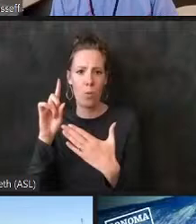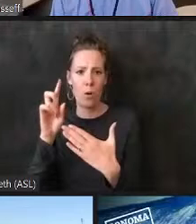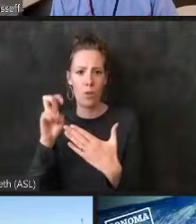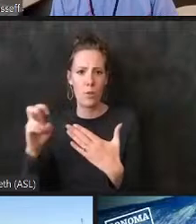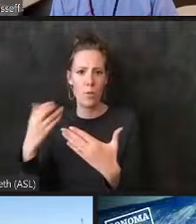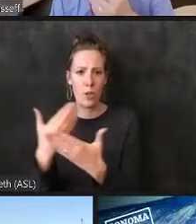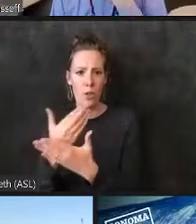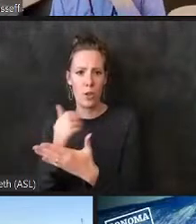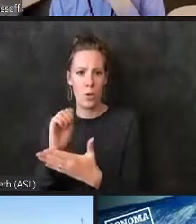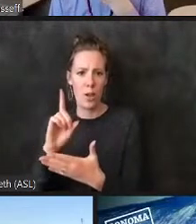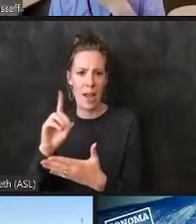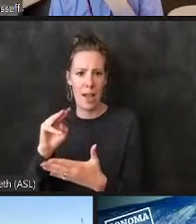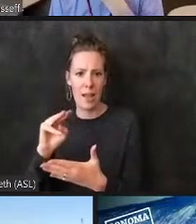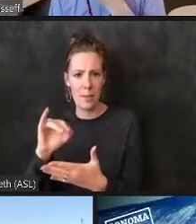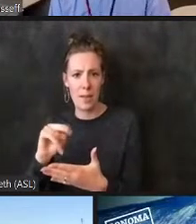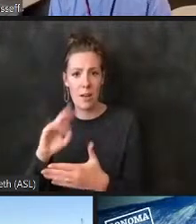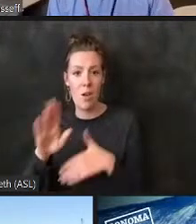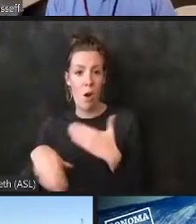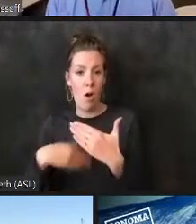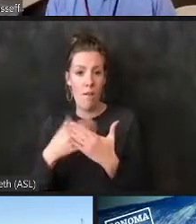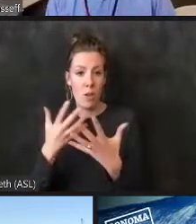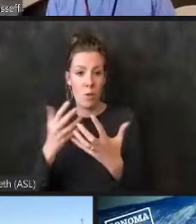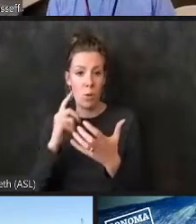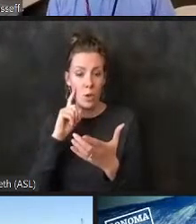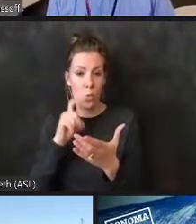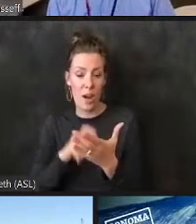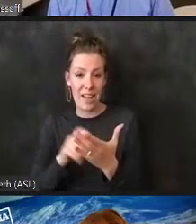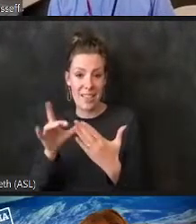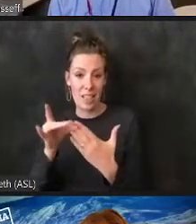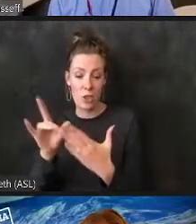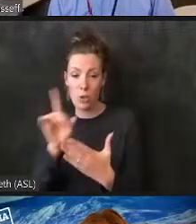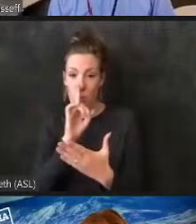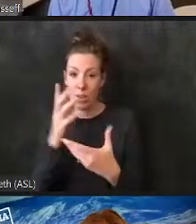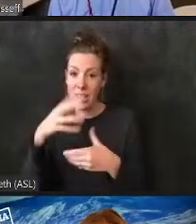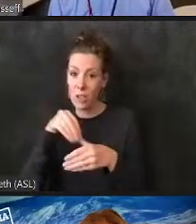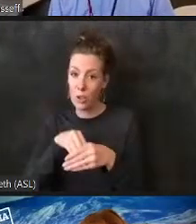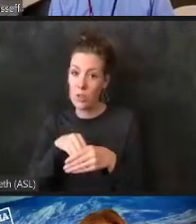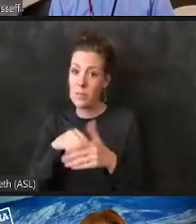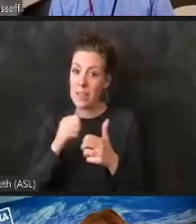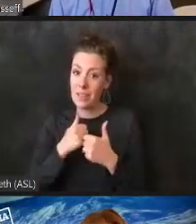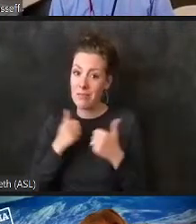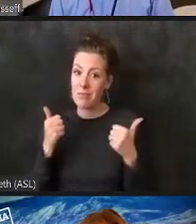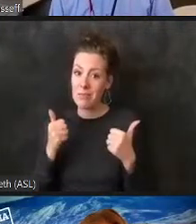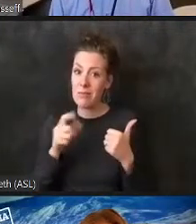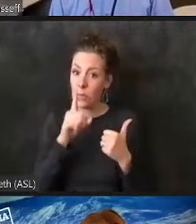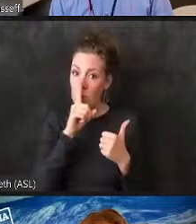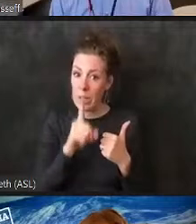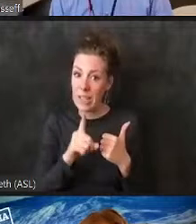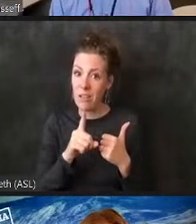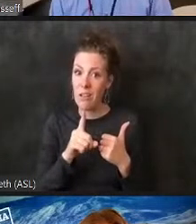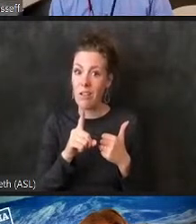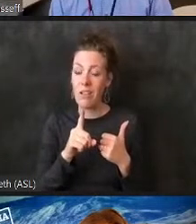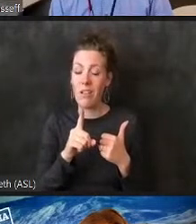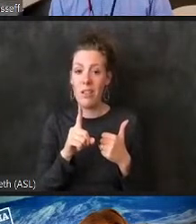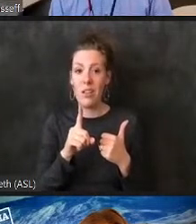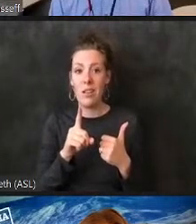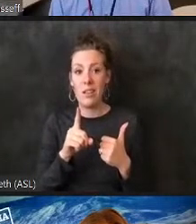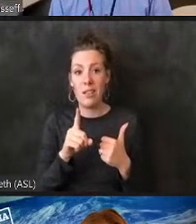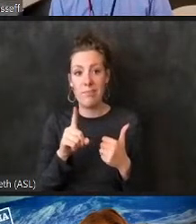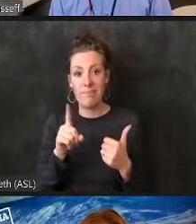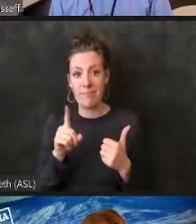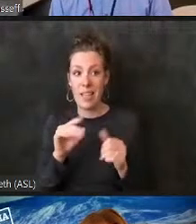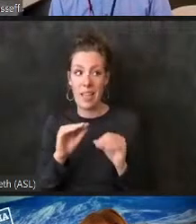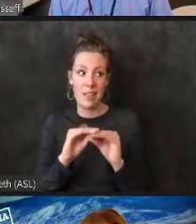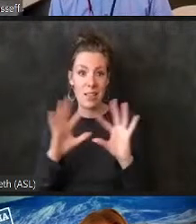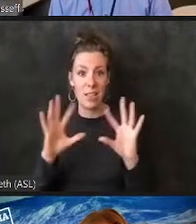acerca del liderazgo que estamos mirando y espero que todos reconozcamos que de ser transparente y ser auténticos de lo que